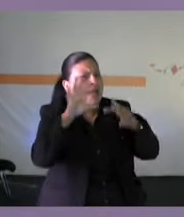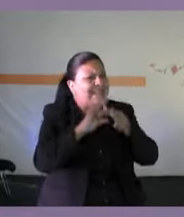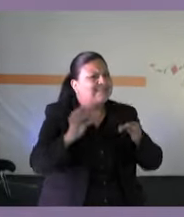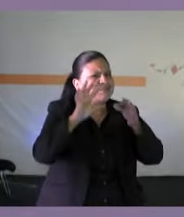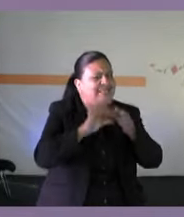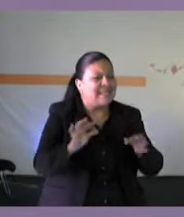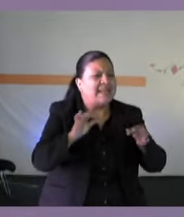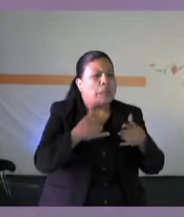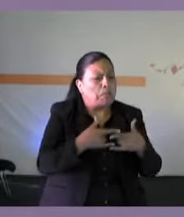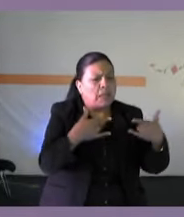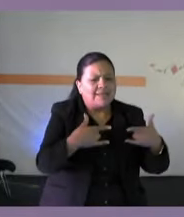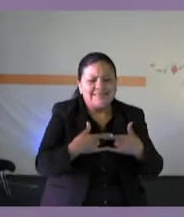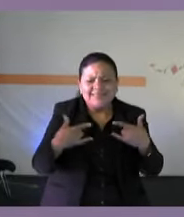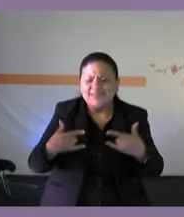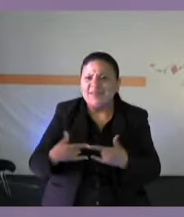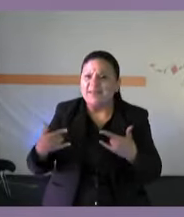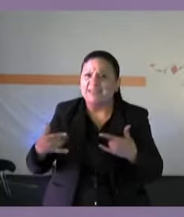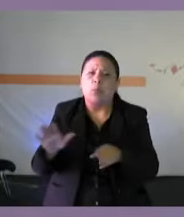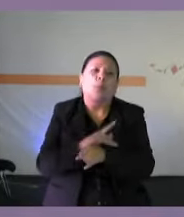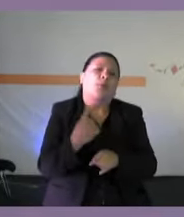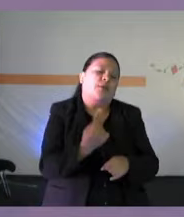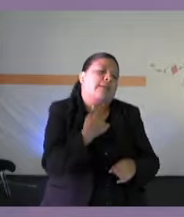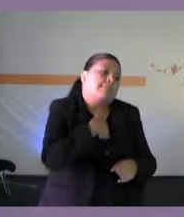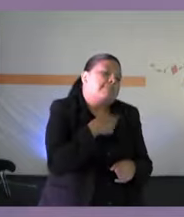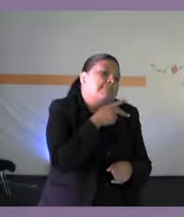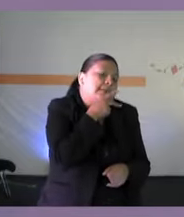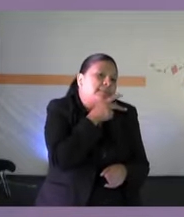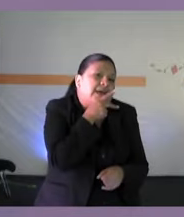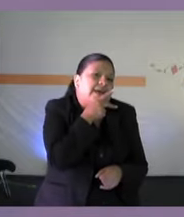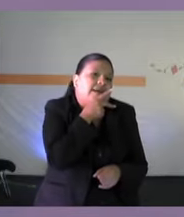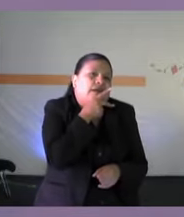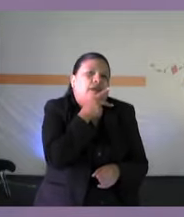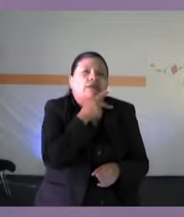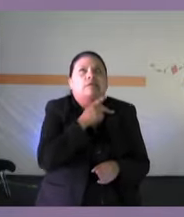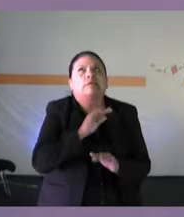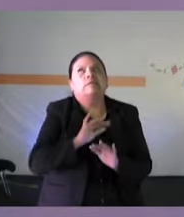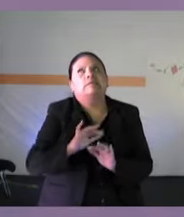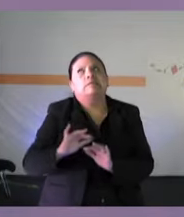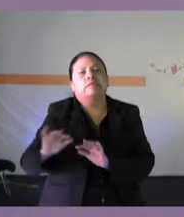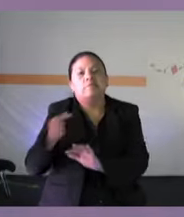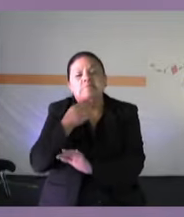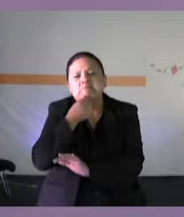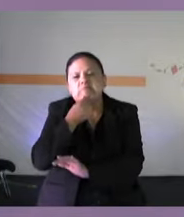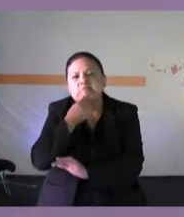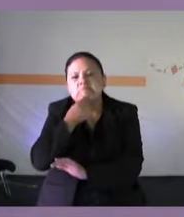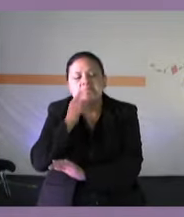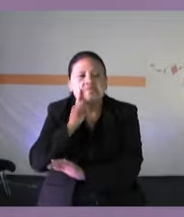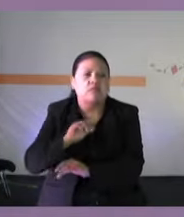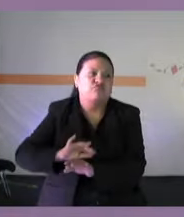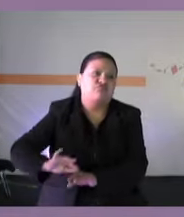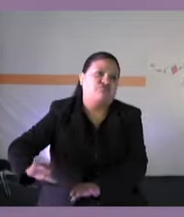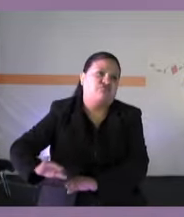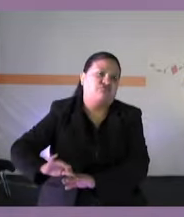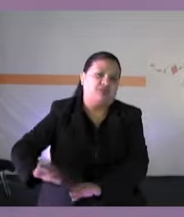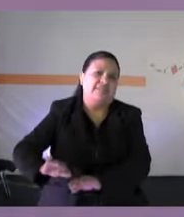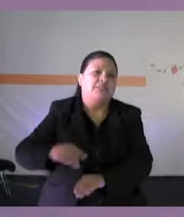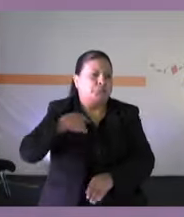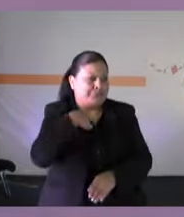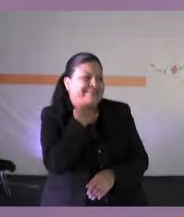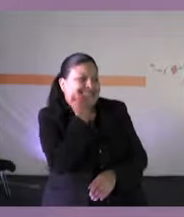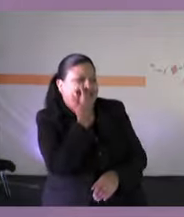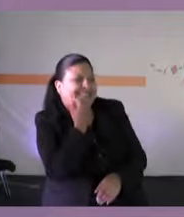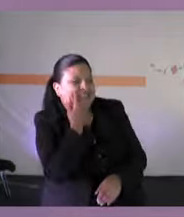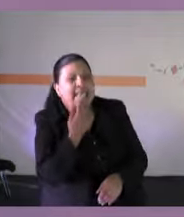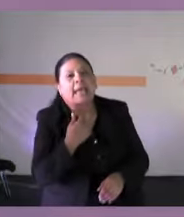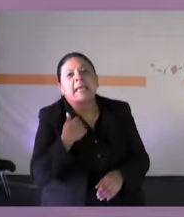muy rápido de los niños, de las niñas, y yo quería que mi papá me hiciera caso, entonces cada vez le